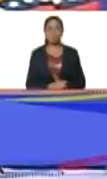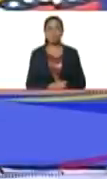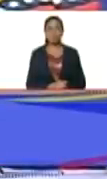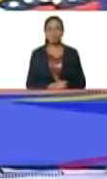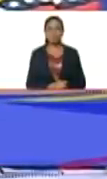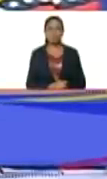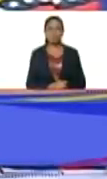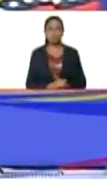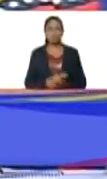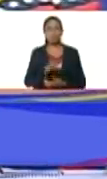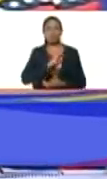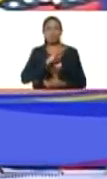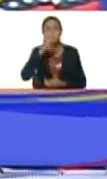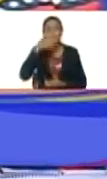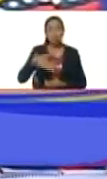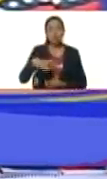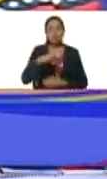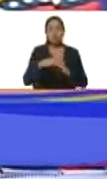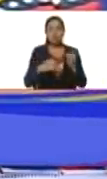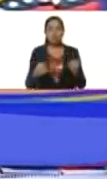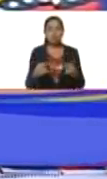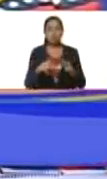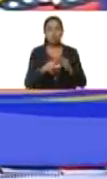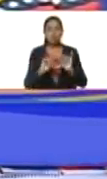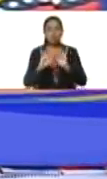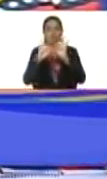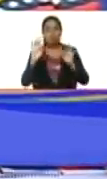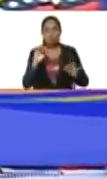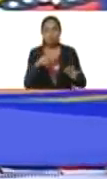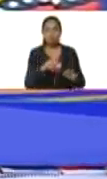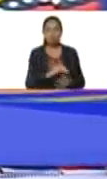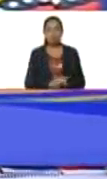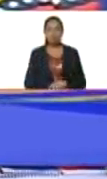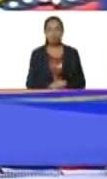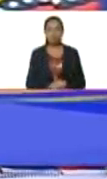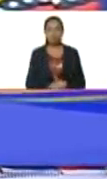del pueblo. Así es.